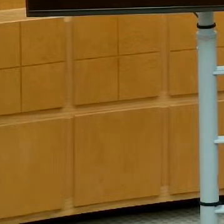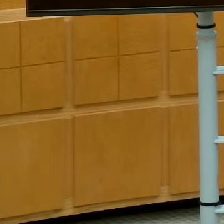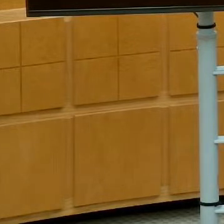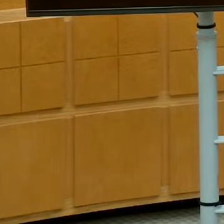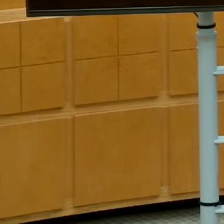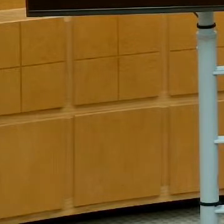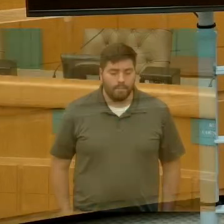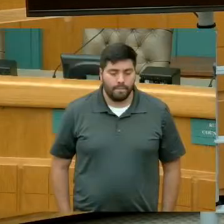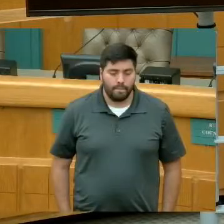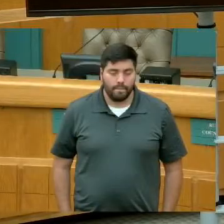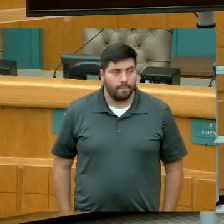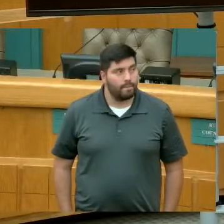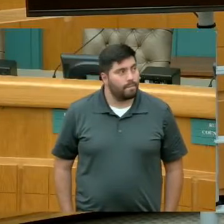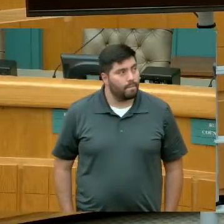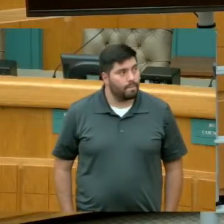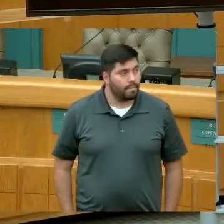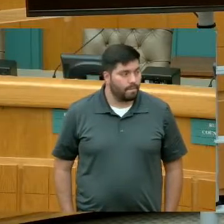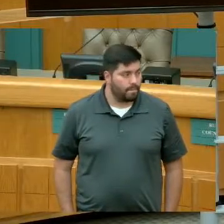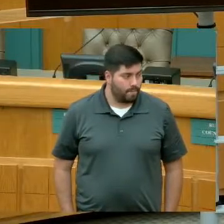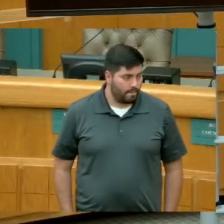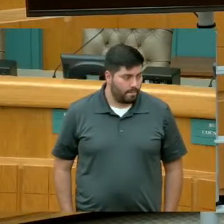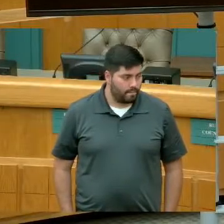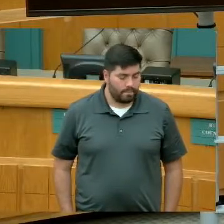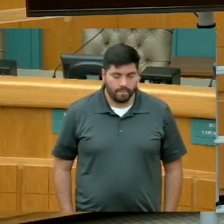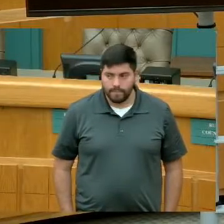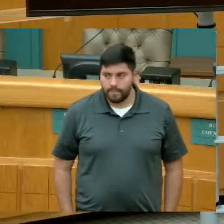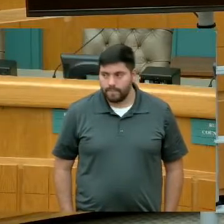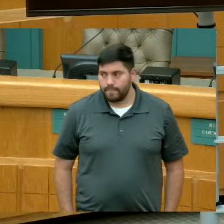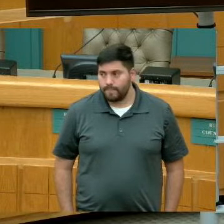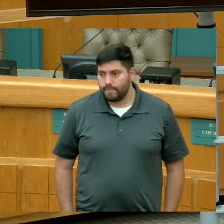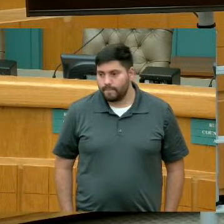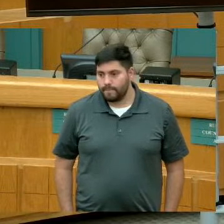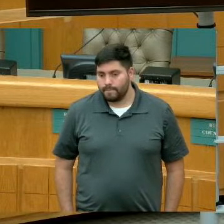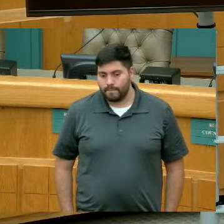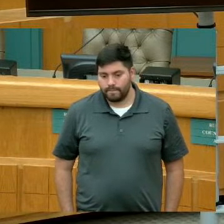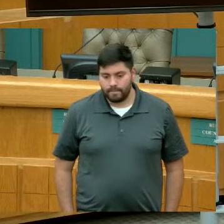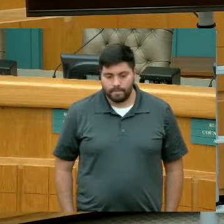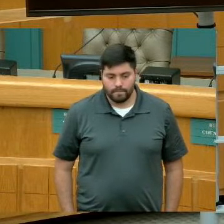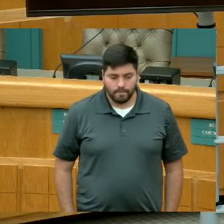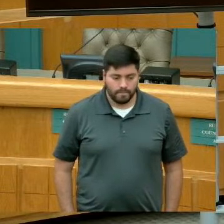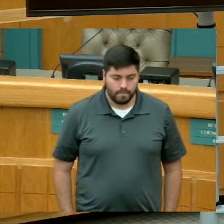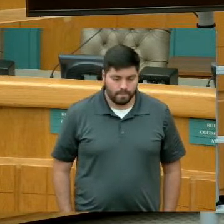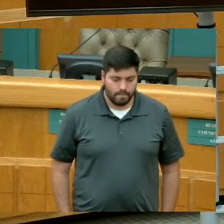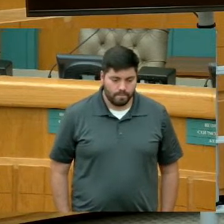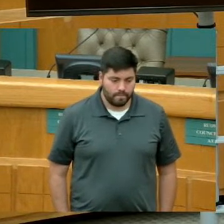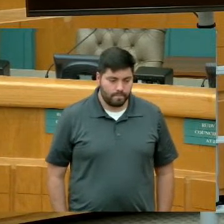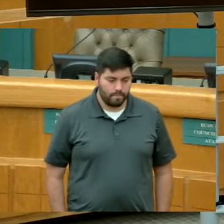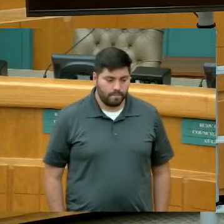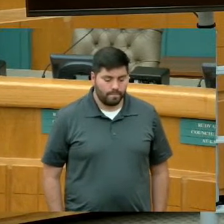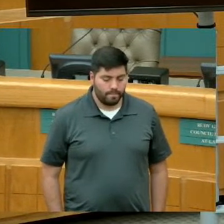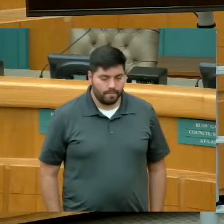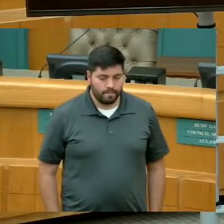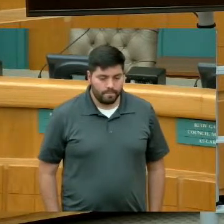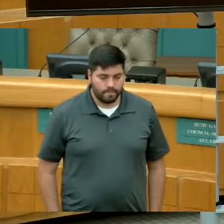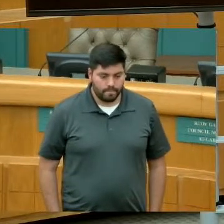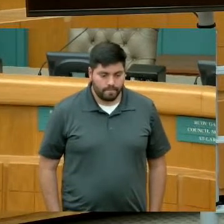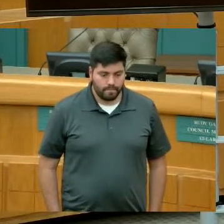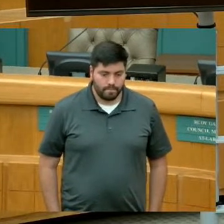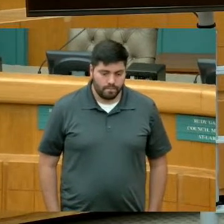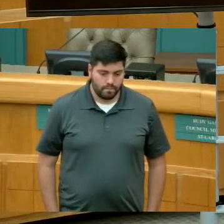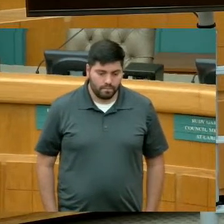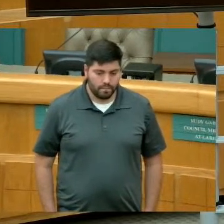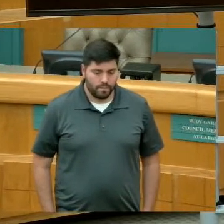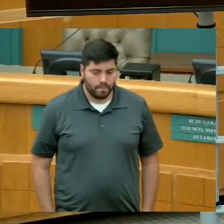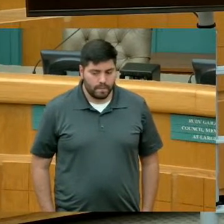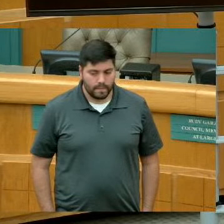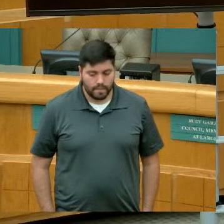bajando. Tenemos muchas opciones con profesionales médicos de fuera de Texas que han venido a ayudarnos a crear una clínica de COVID-19